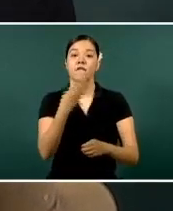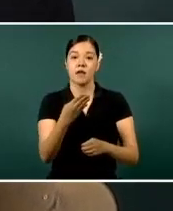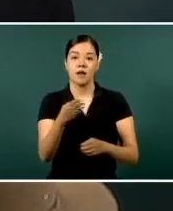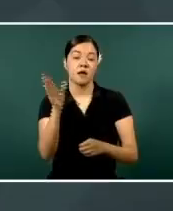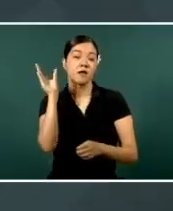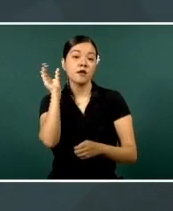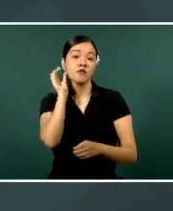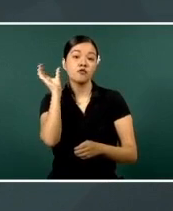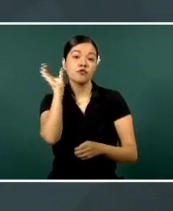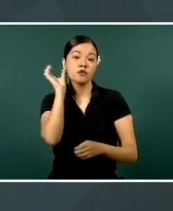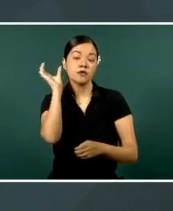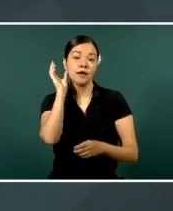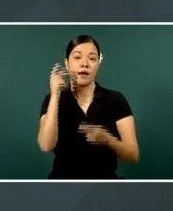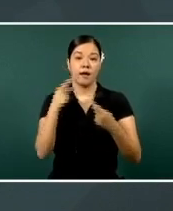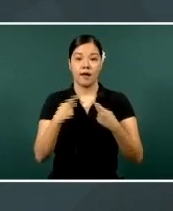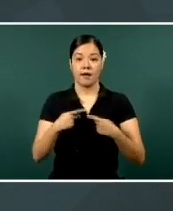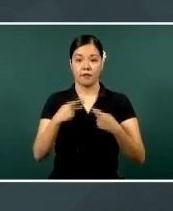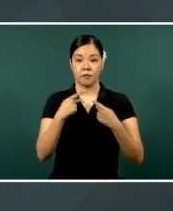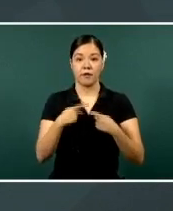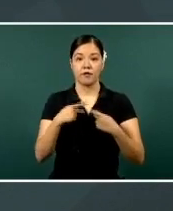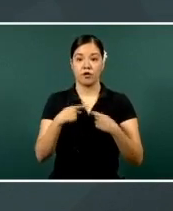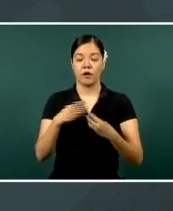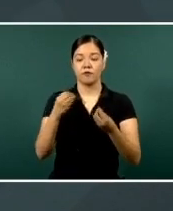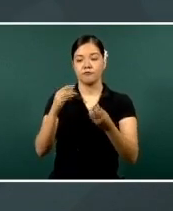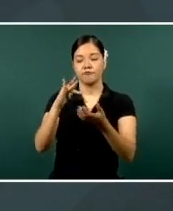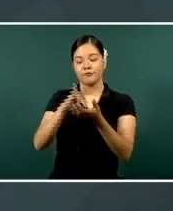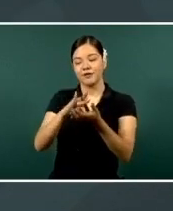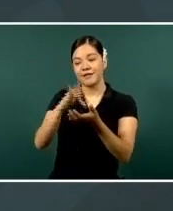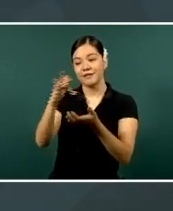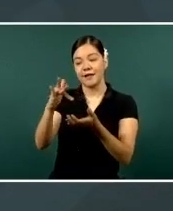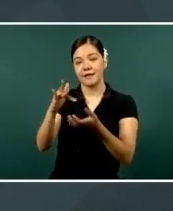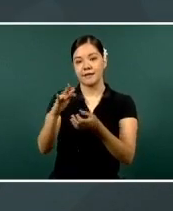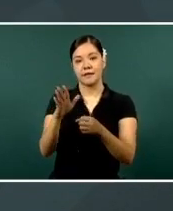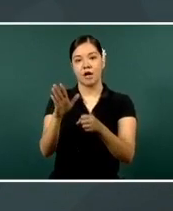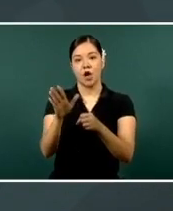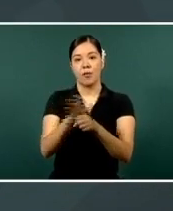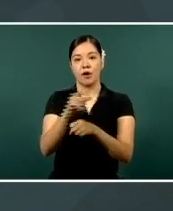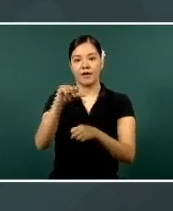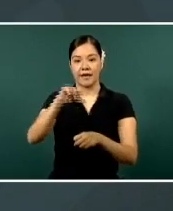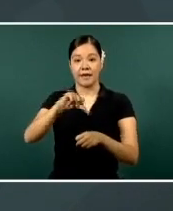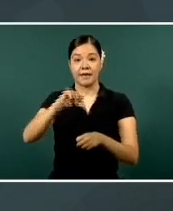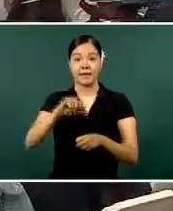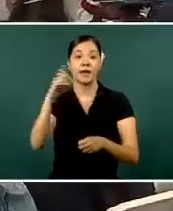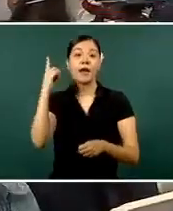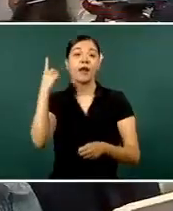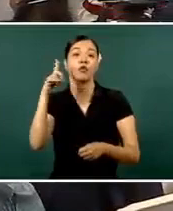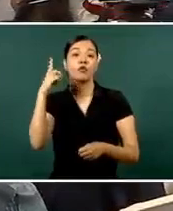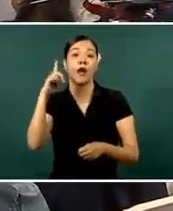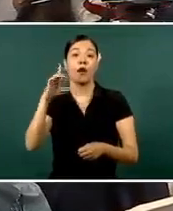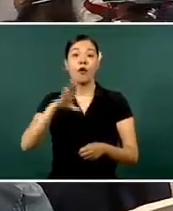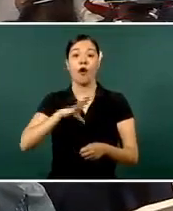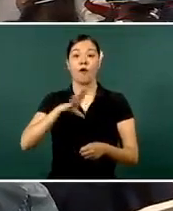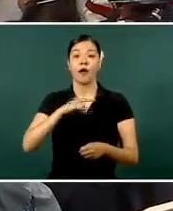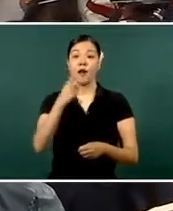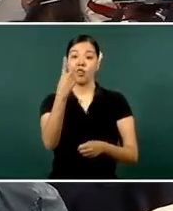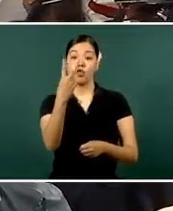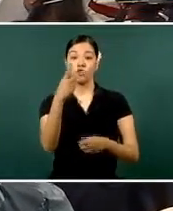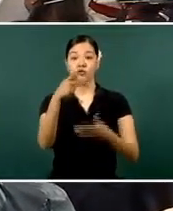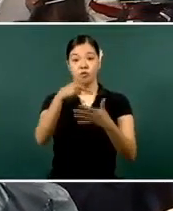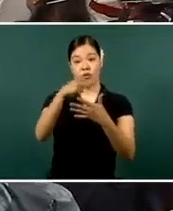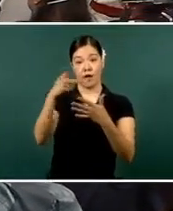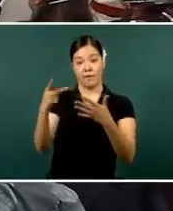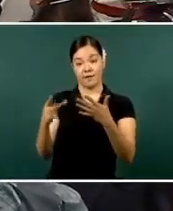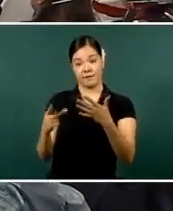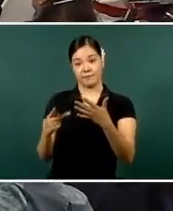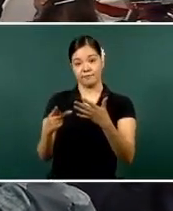demandas de la sociedad, donde debo de agradecerle que en Durango dos programas que se están aplicando este año, es el